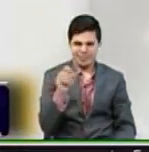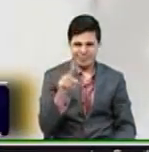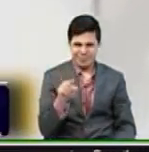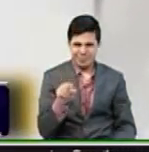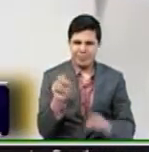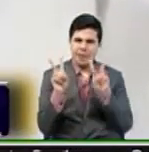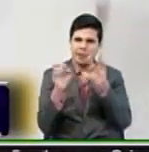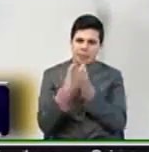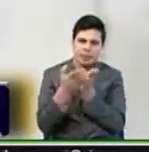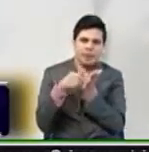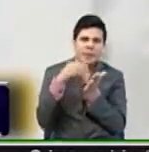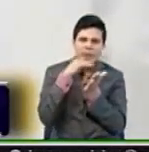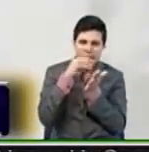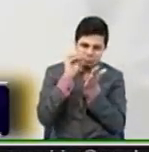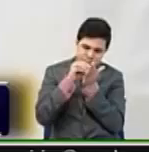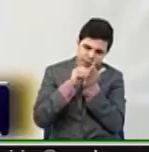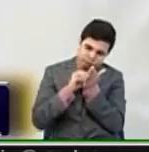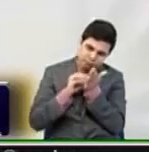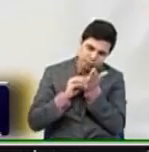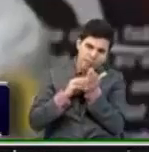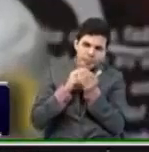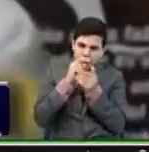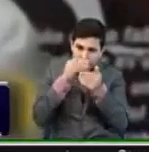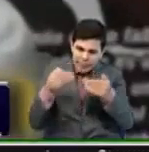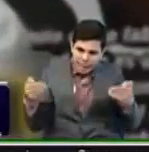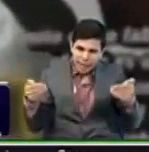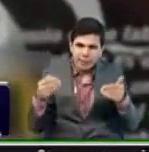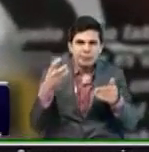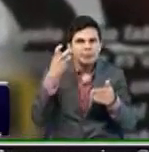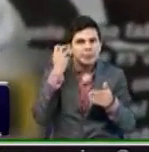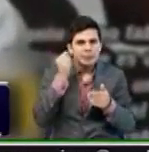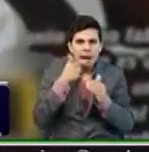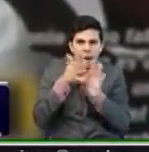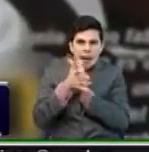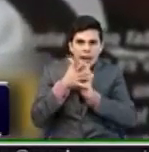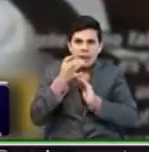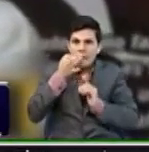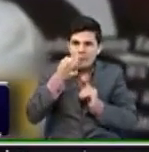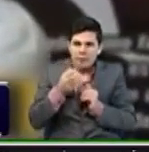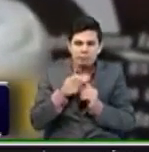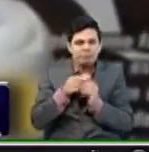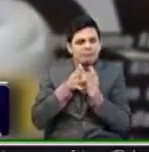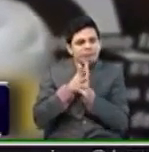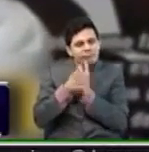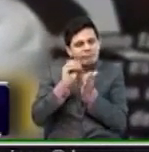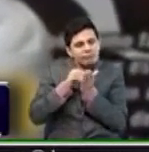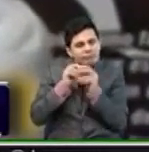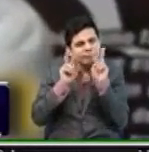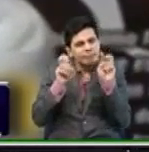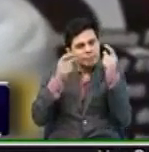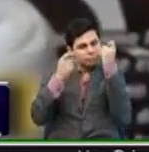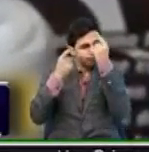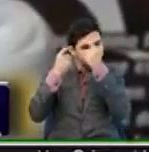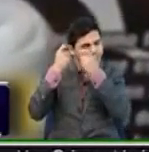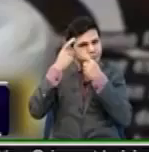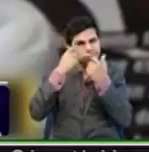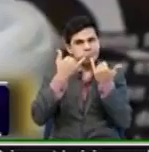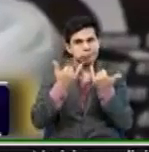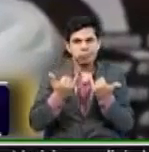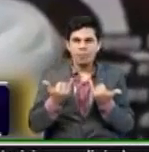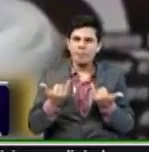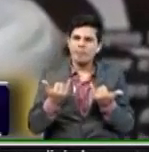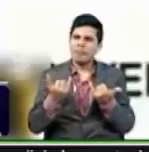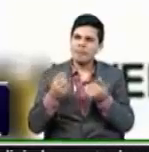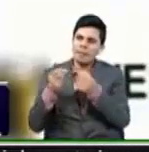infancia basada en personajes reales la novela hace una reflexión acerca de lo que sucede con la creación